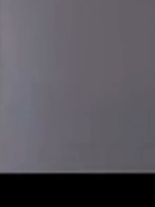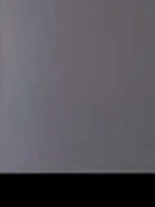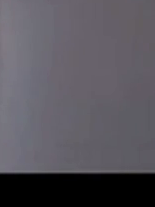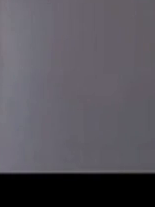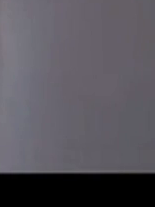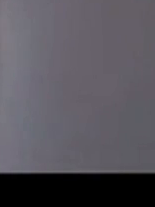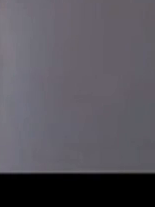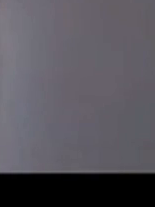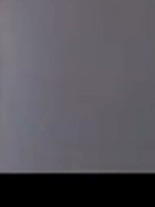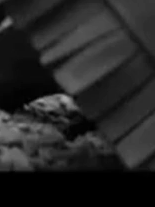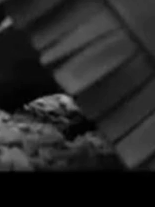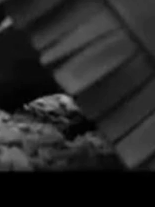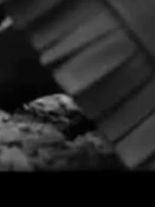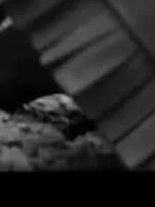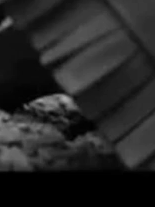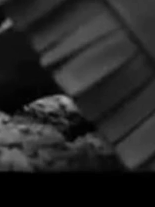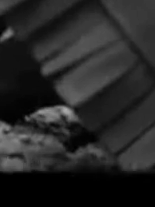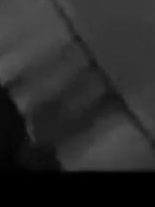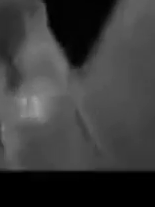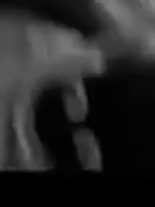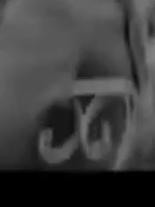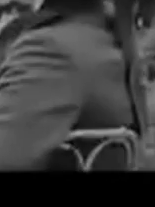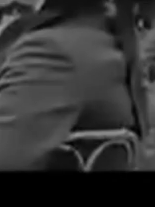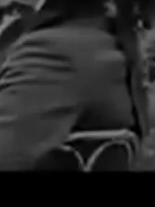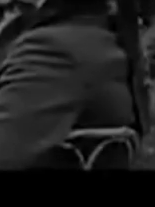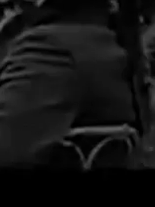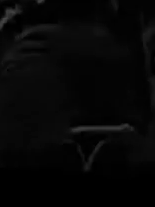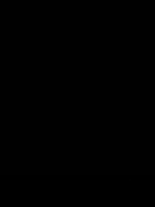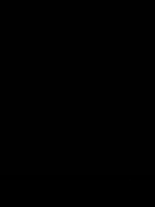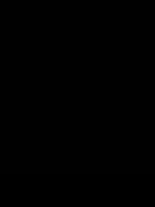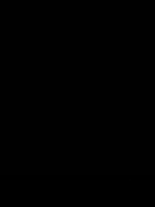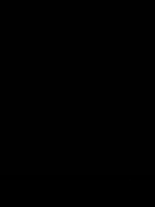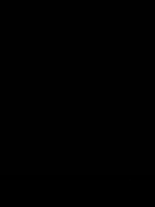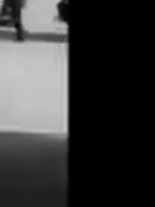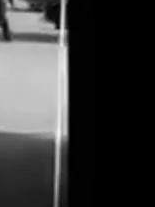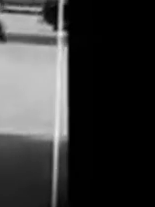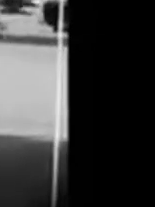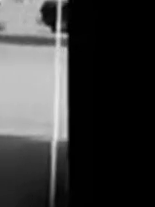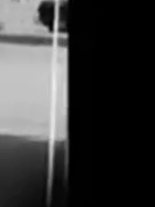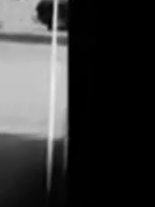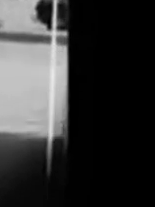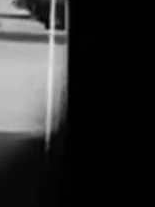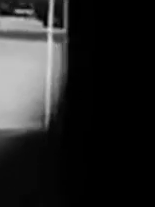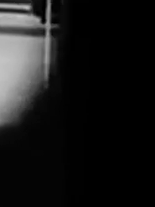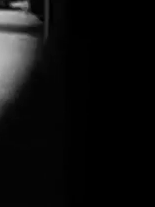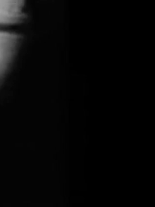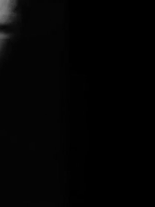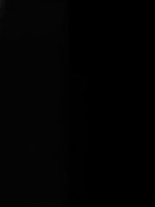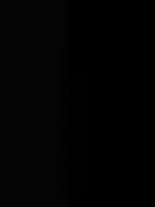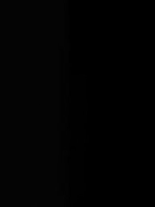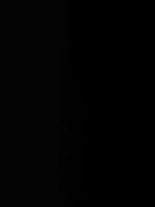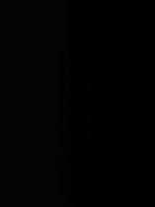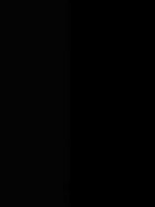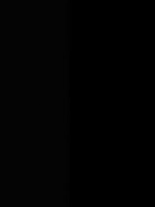directores, y esto para dar una pauta a que nuevos cineastas se abran paso. Incluso varios de